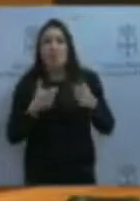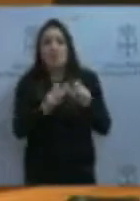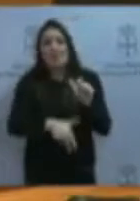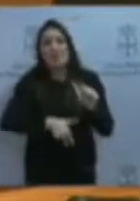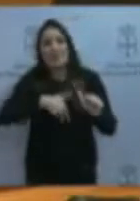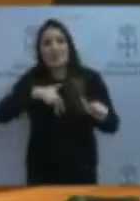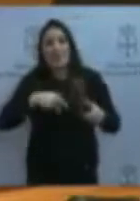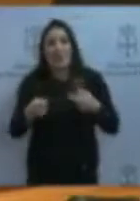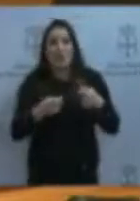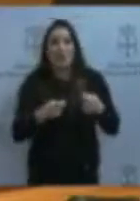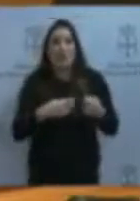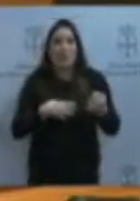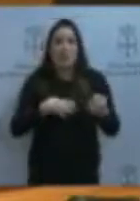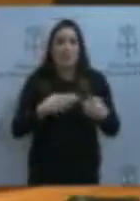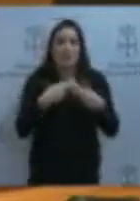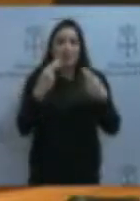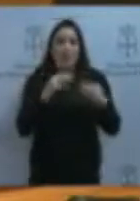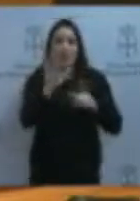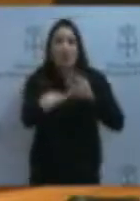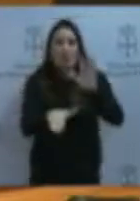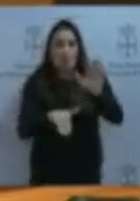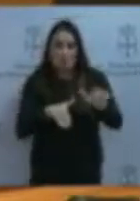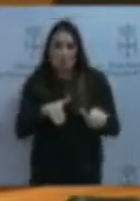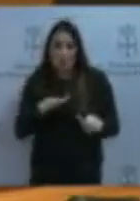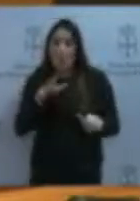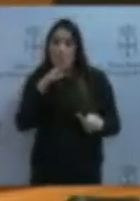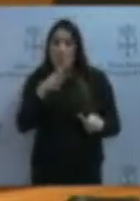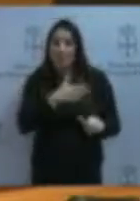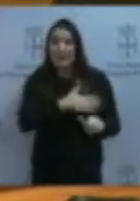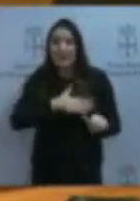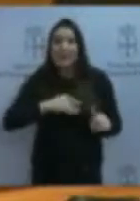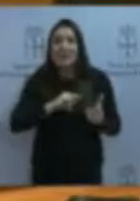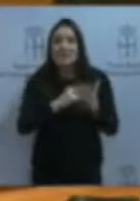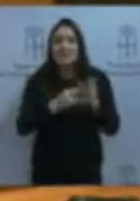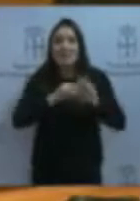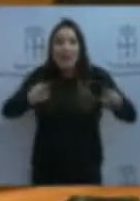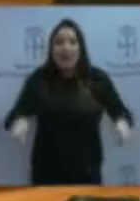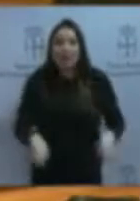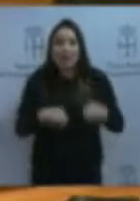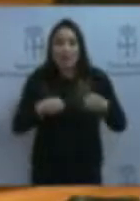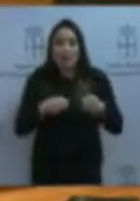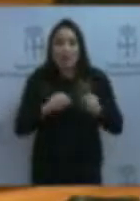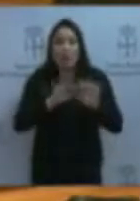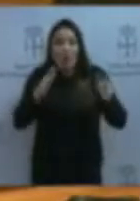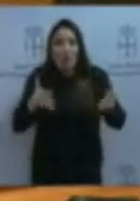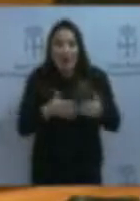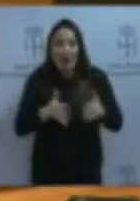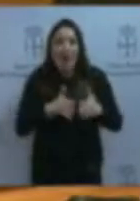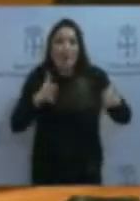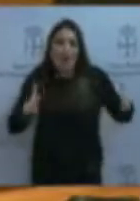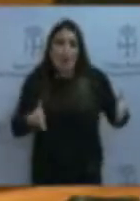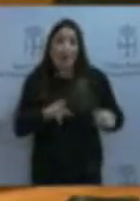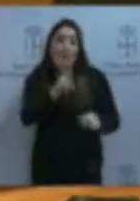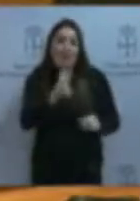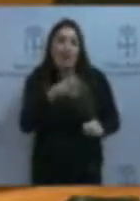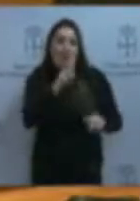Función Pública para, entre otras cuestiones, implementar el sistema de actualización online que permita a los demandantes de